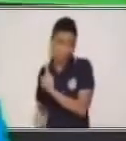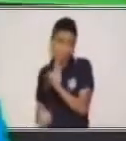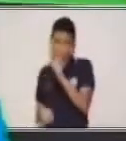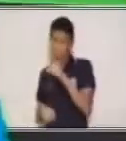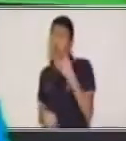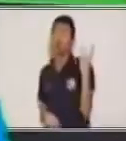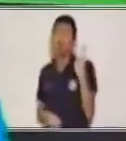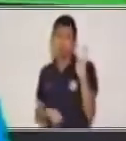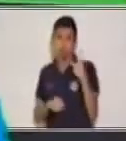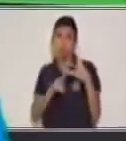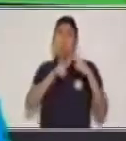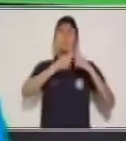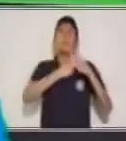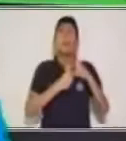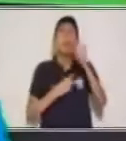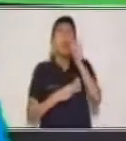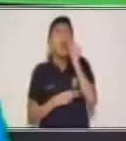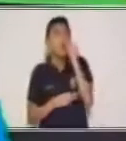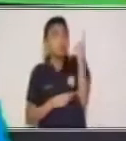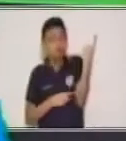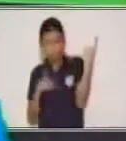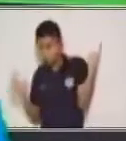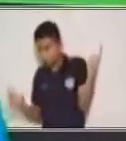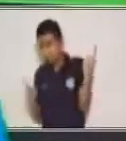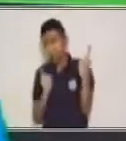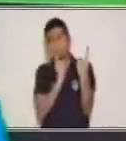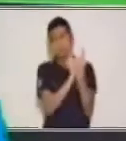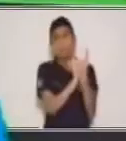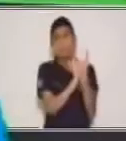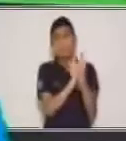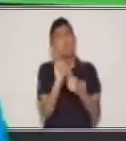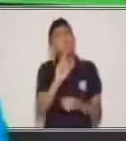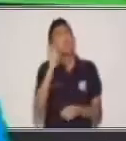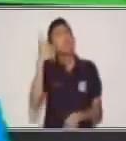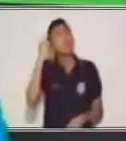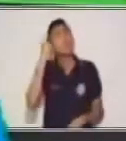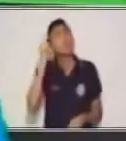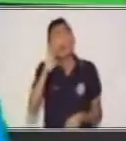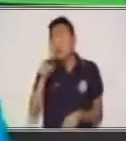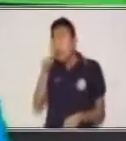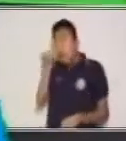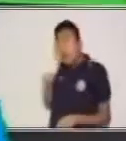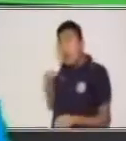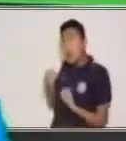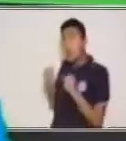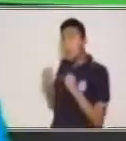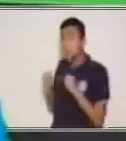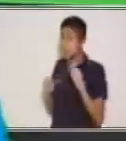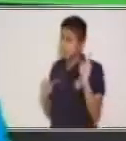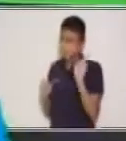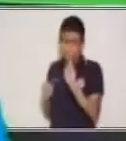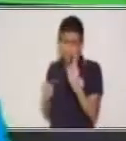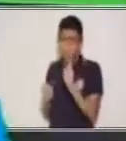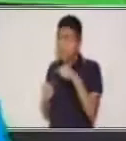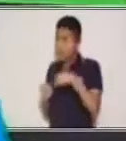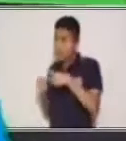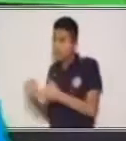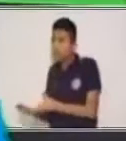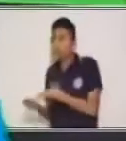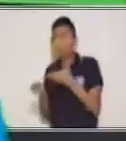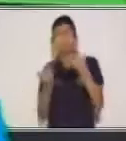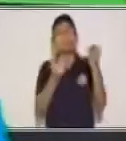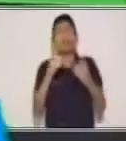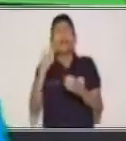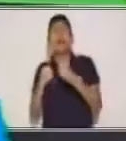acción, ¿ok? Juan arregló su auto. Como les digo, no precisamente él lo realizó, sino que dio la oportunidad de que esa acción